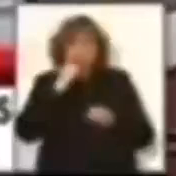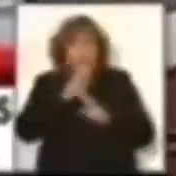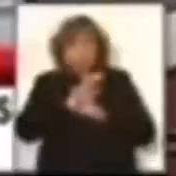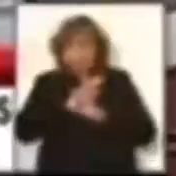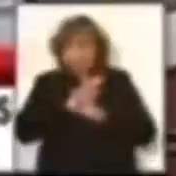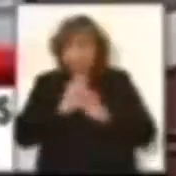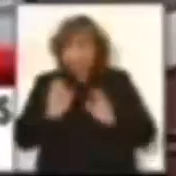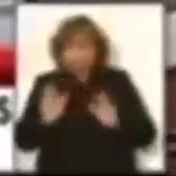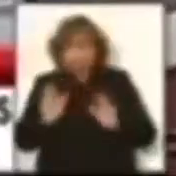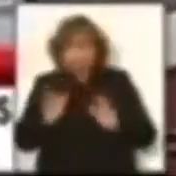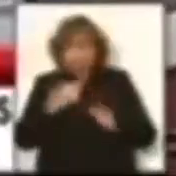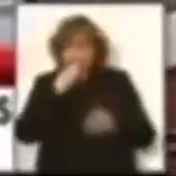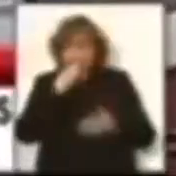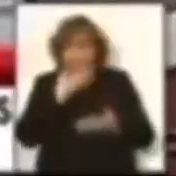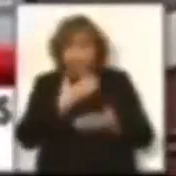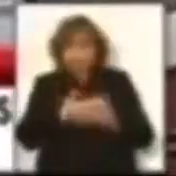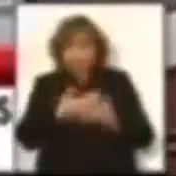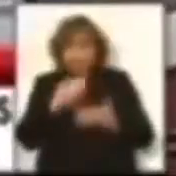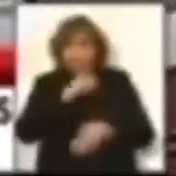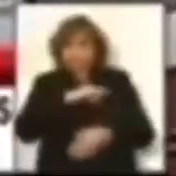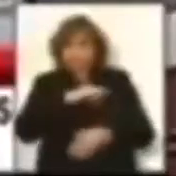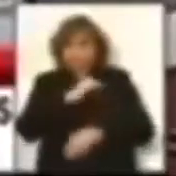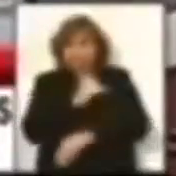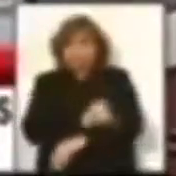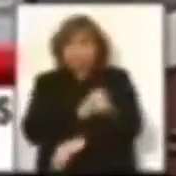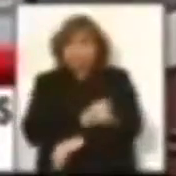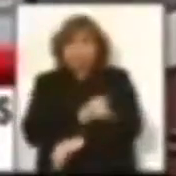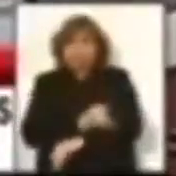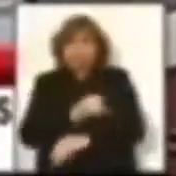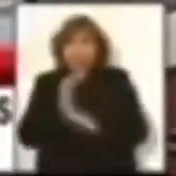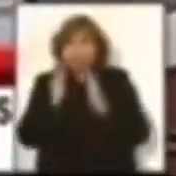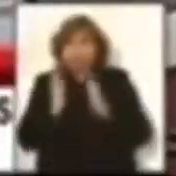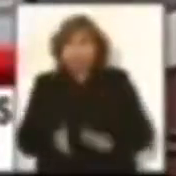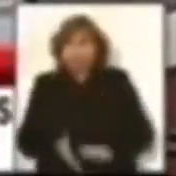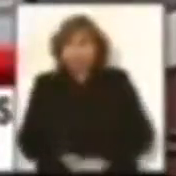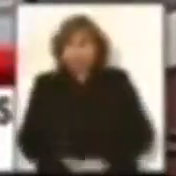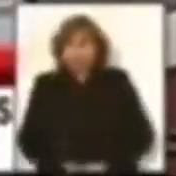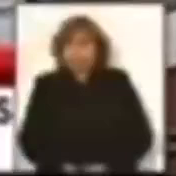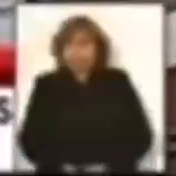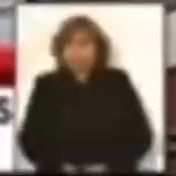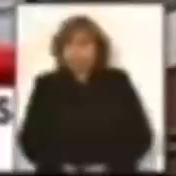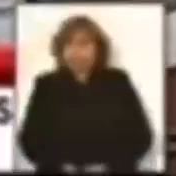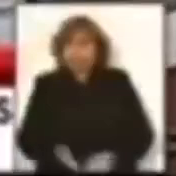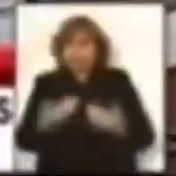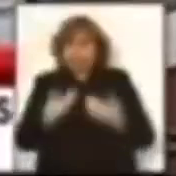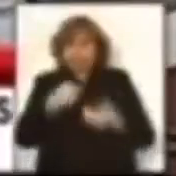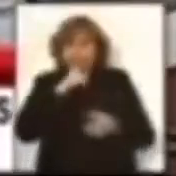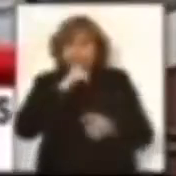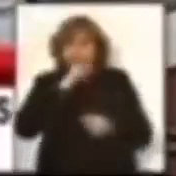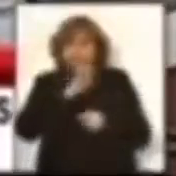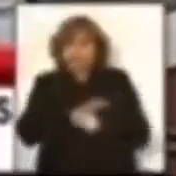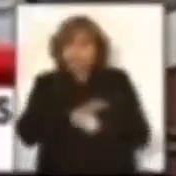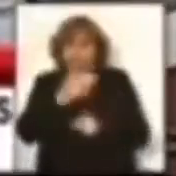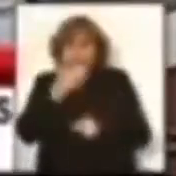la información no ha sido algo que beneficie a la institución como tal. Entonces, tenemos el compromiso,